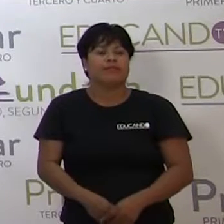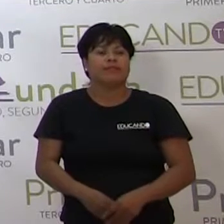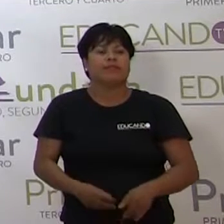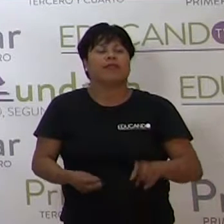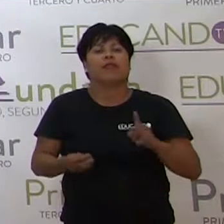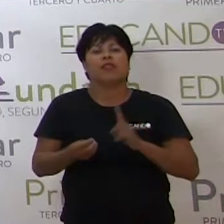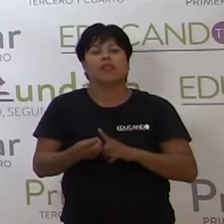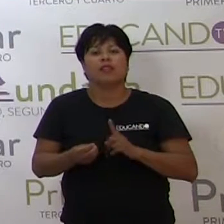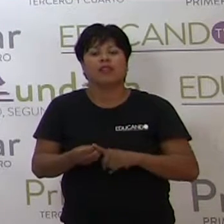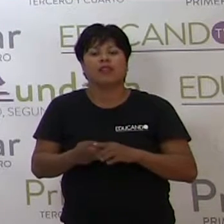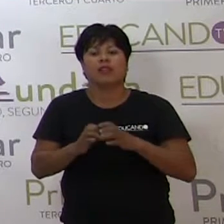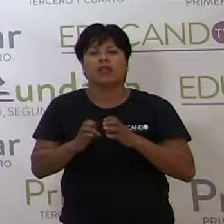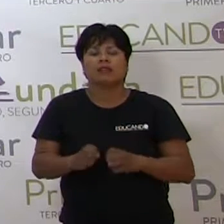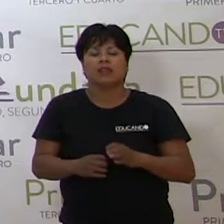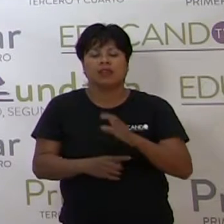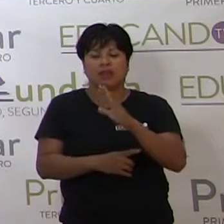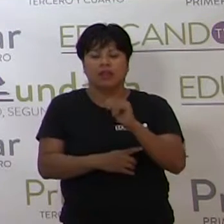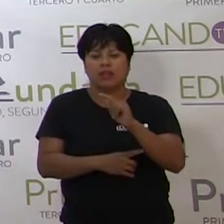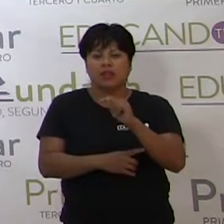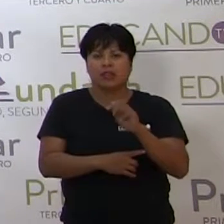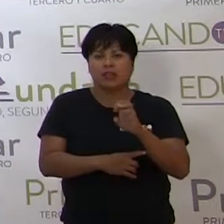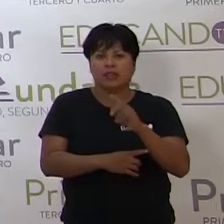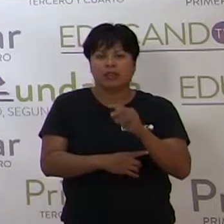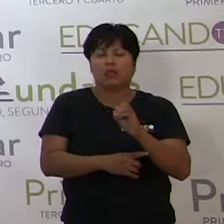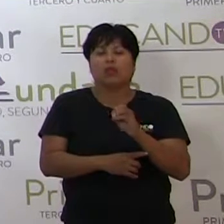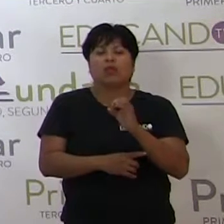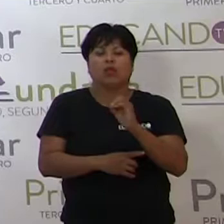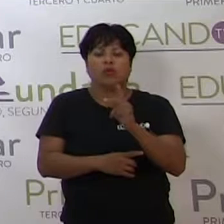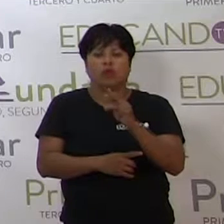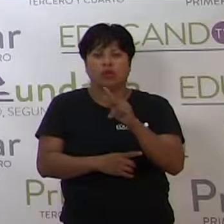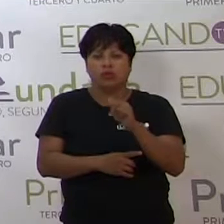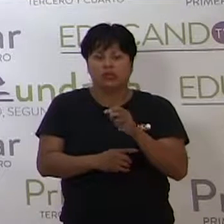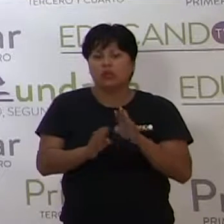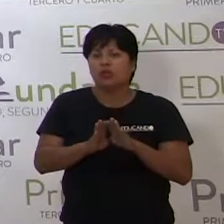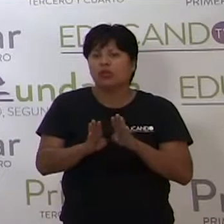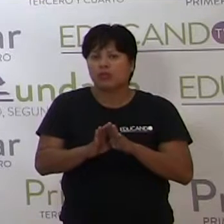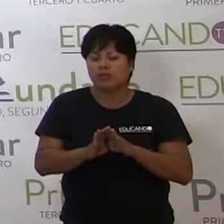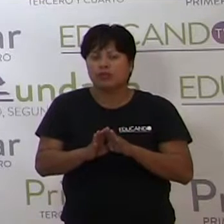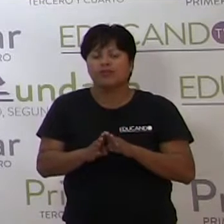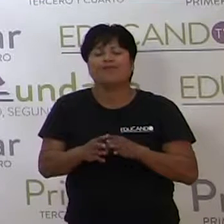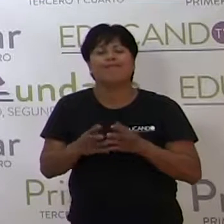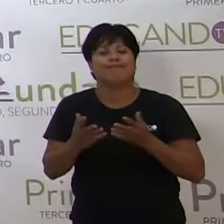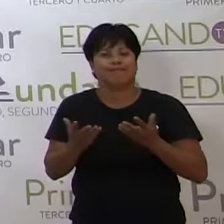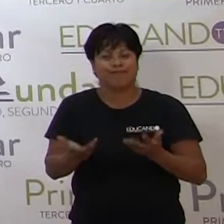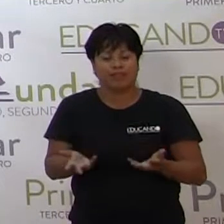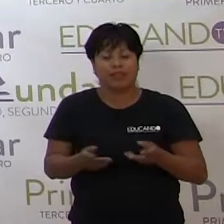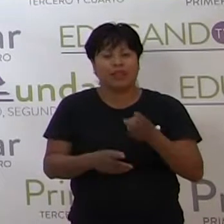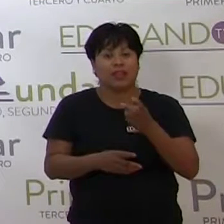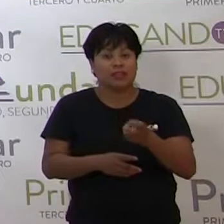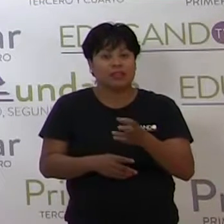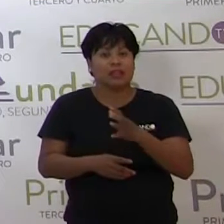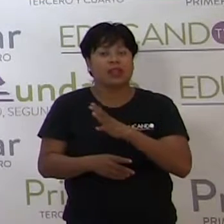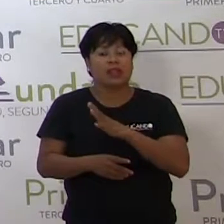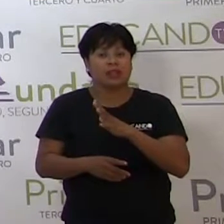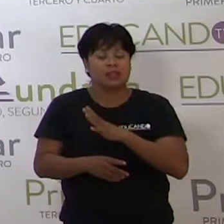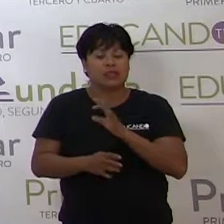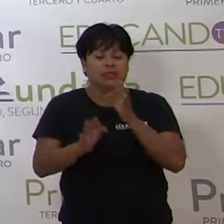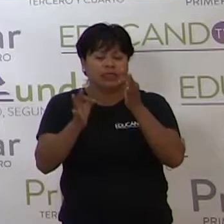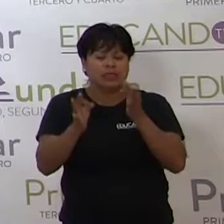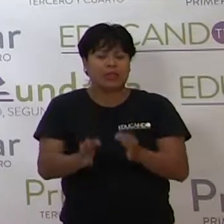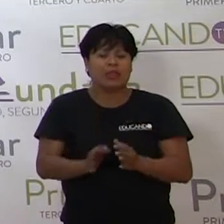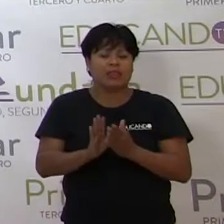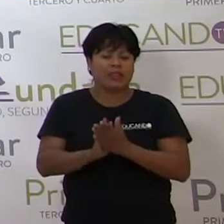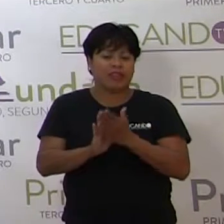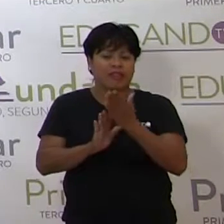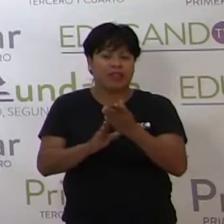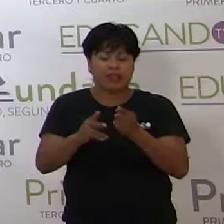¿Dónde está el cateto opuesto? ¿Cómo te puedes orientar? Pues el lado que está exactamente enfrente